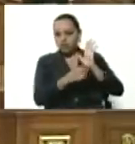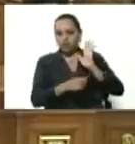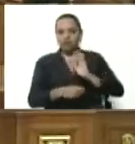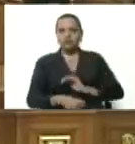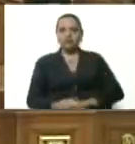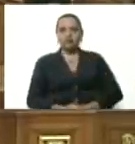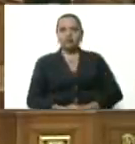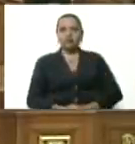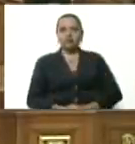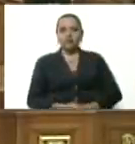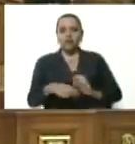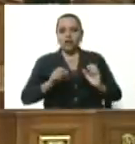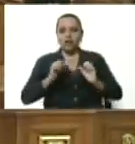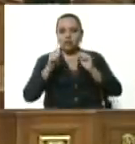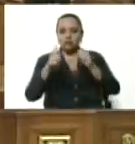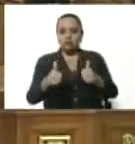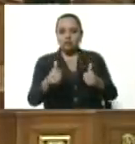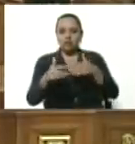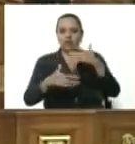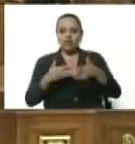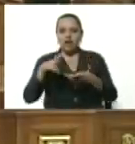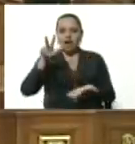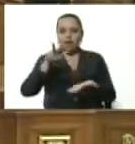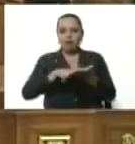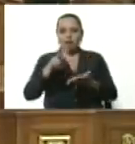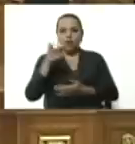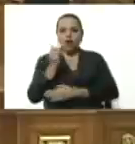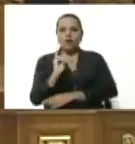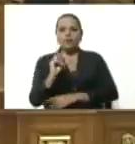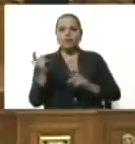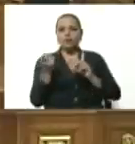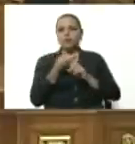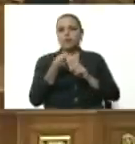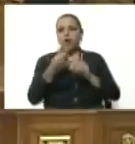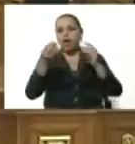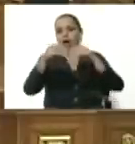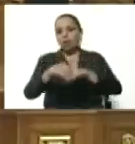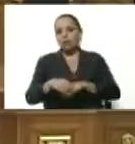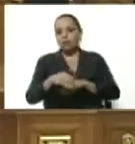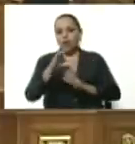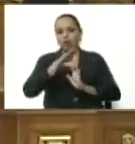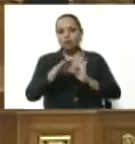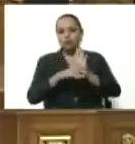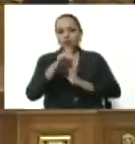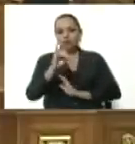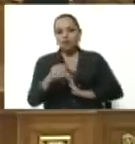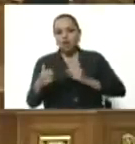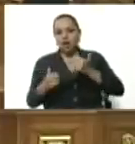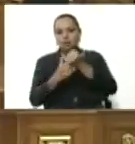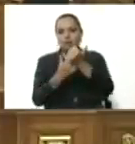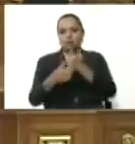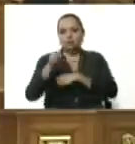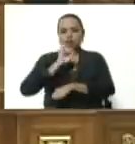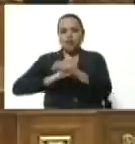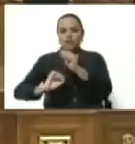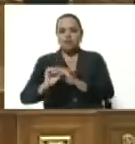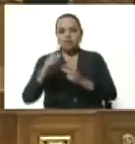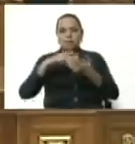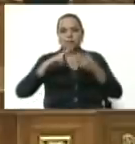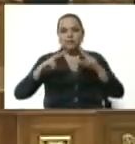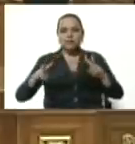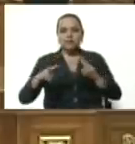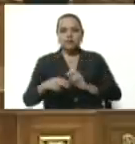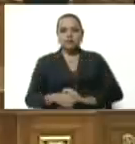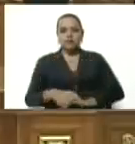la sesión ordinaria de dicho día aprobado fue, primero, el acuerdo constituyente en solidaridad con la lucha pacífica del pueblo de los